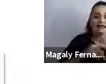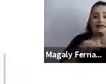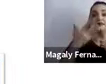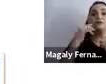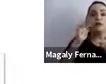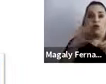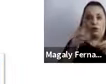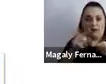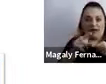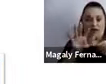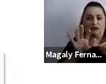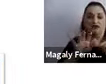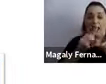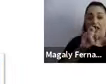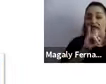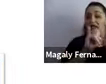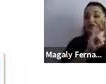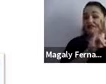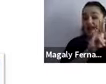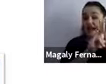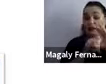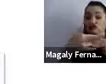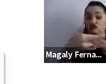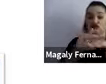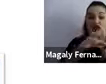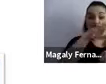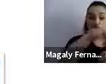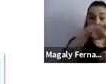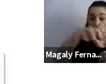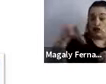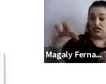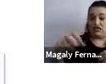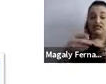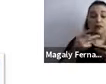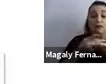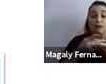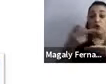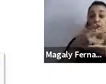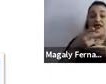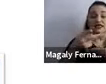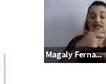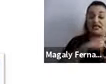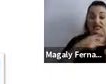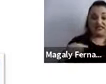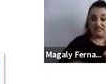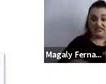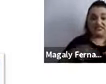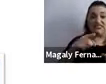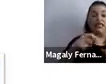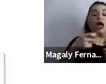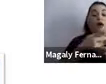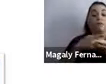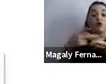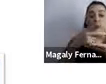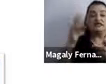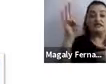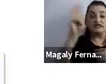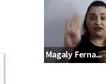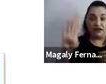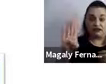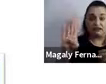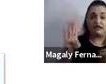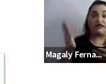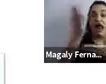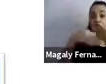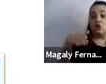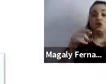Y aquí sí que identificamos regiones, algunas de las provincias de China, algunos de las provincias de Brasil, algunos